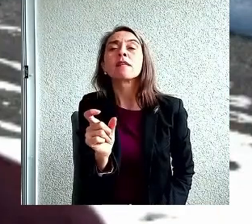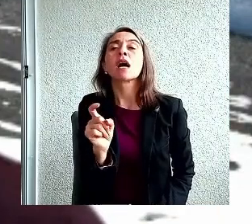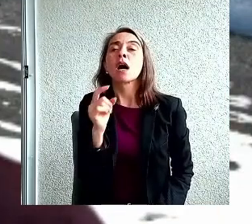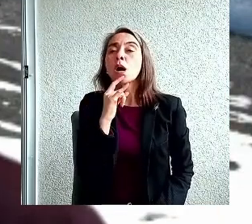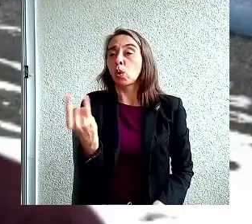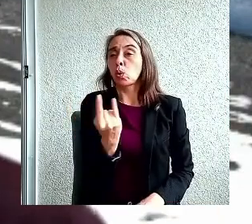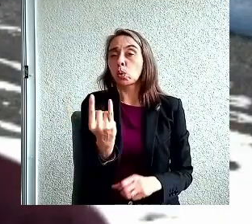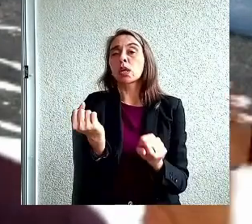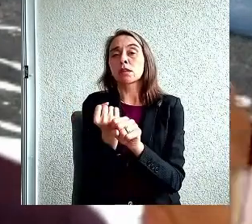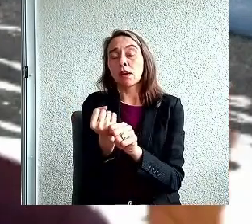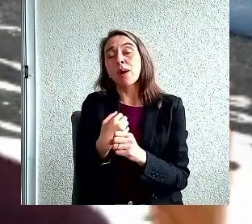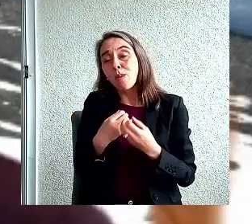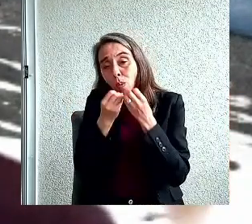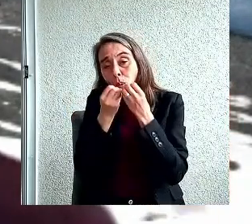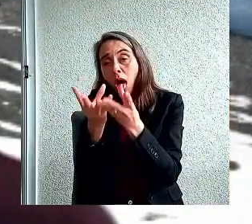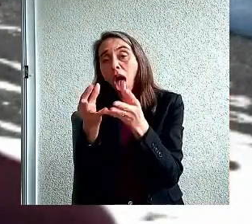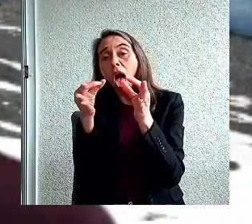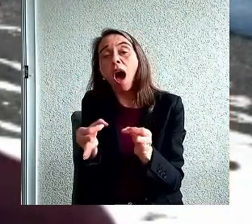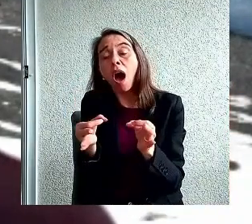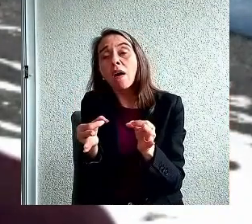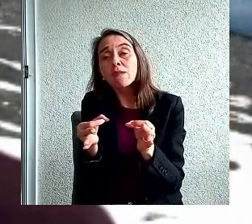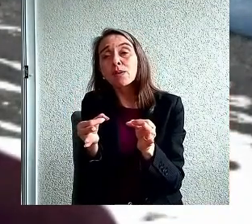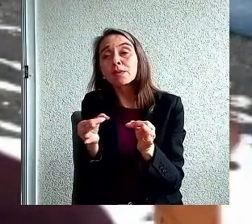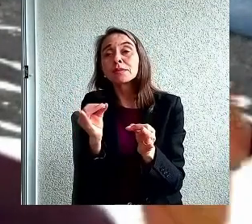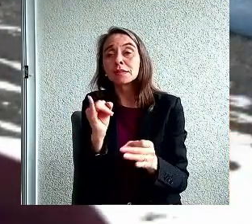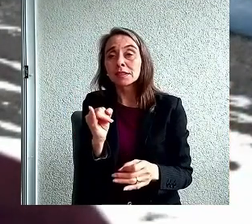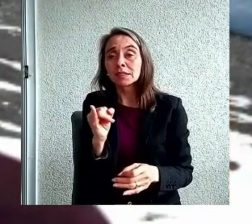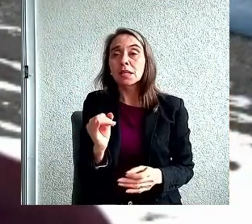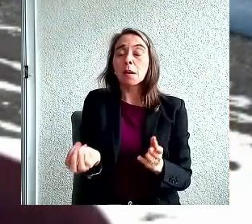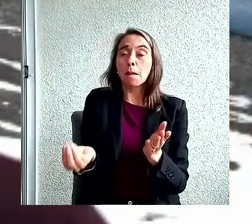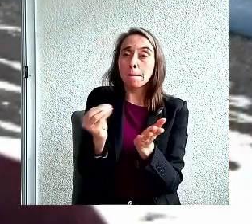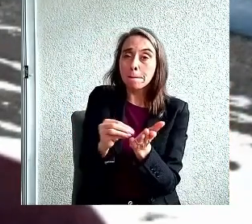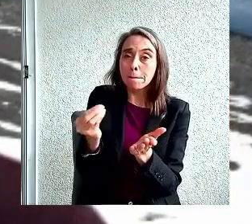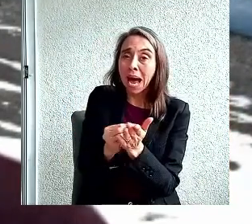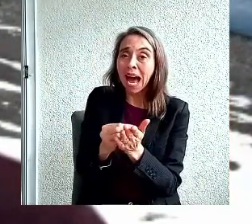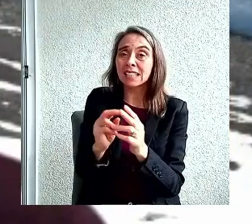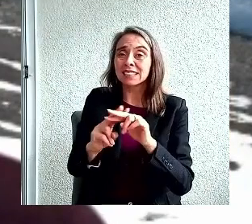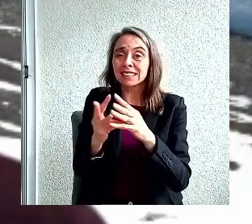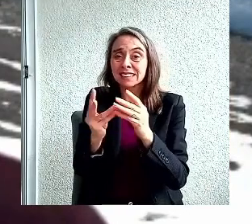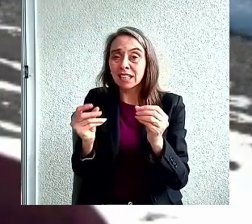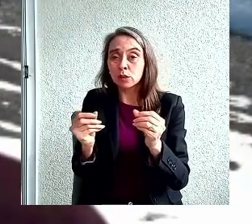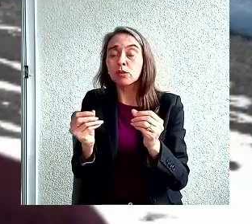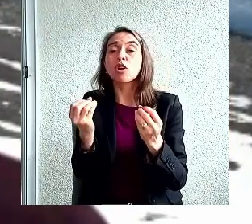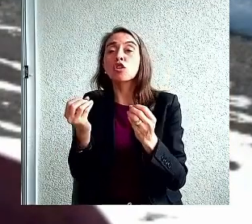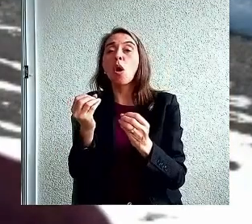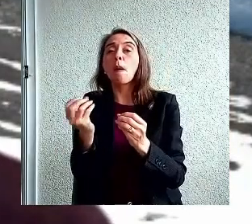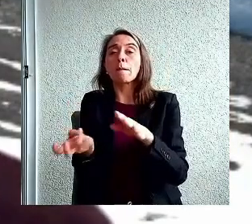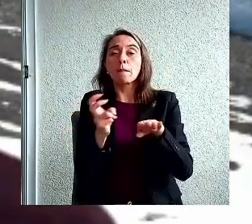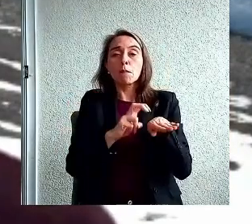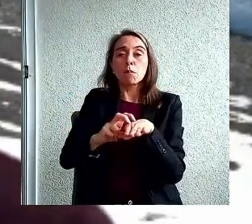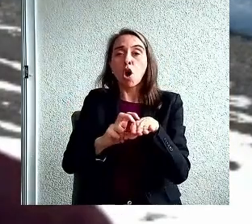por ejemplo, y el uso de energías fósiles, es lo mejor que podemos hacer, digamos.